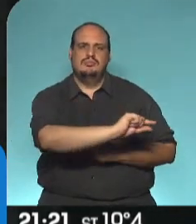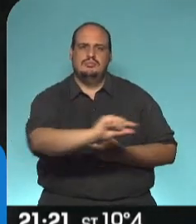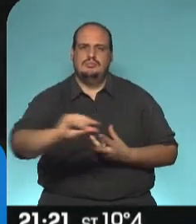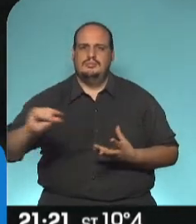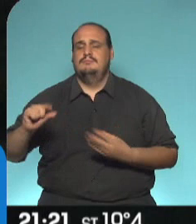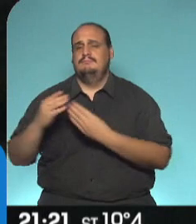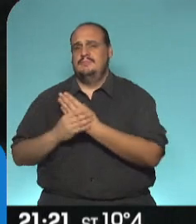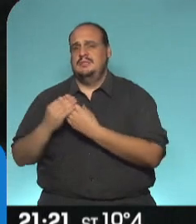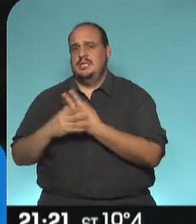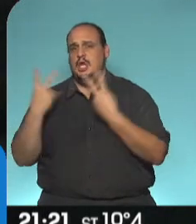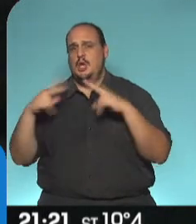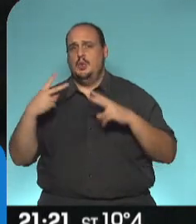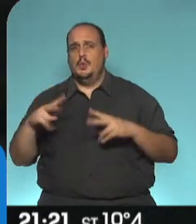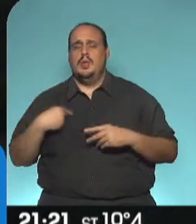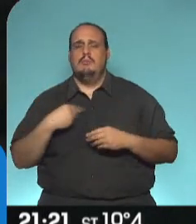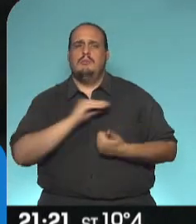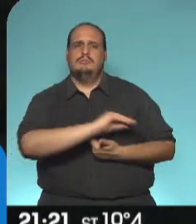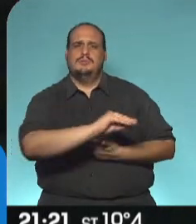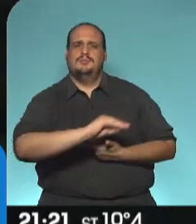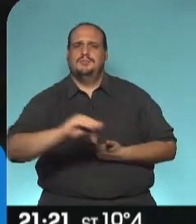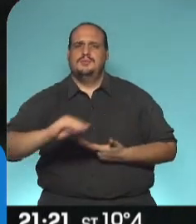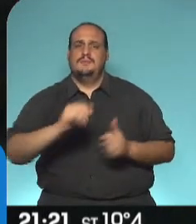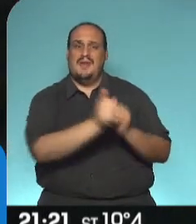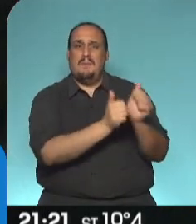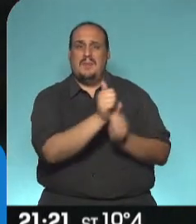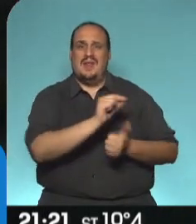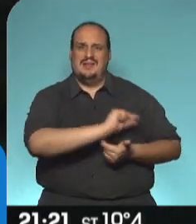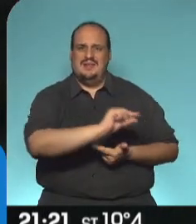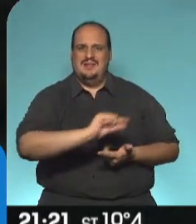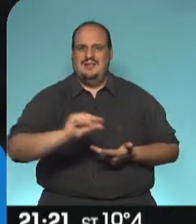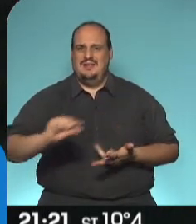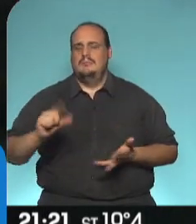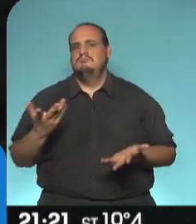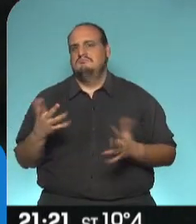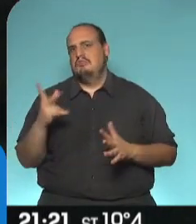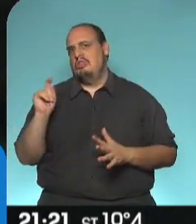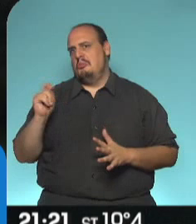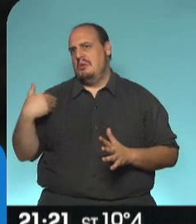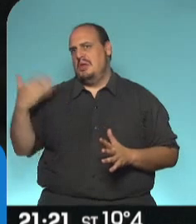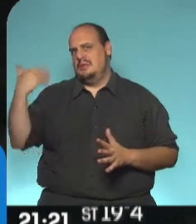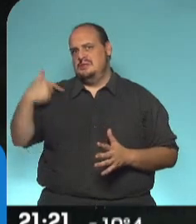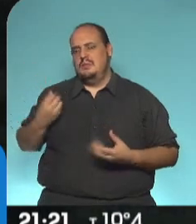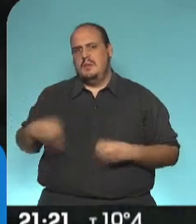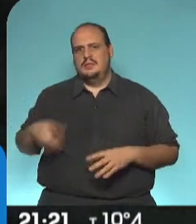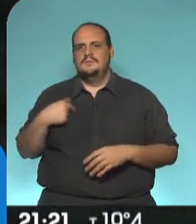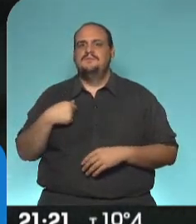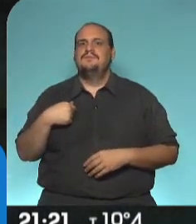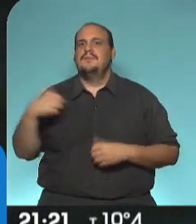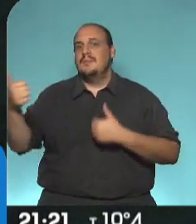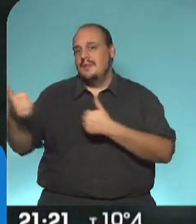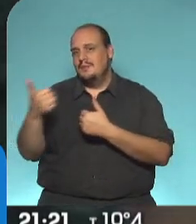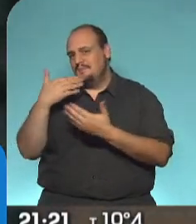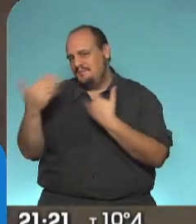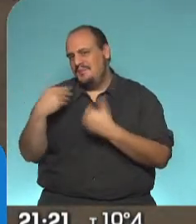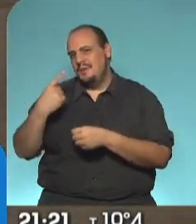de turismo a todas las empresas con esta problemática desde hace ya dos meses la primera pregunta primero gracias por atendernos la